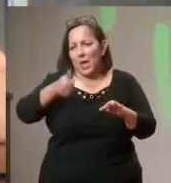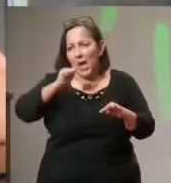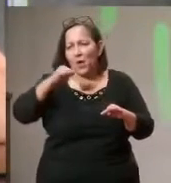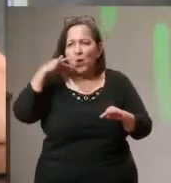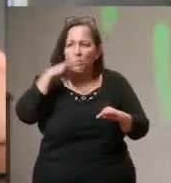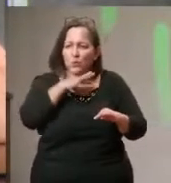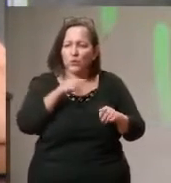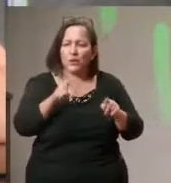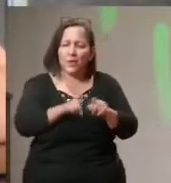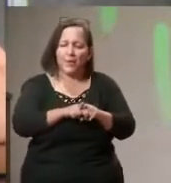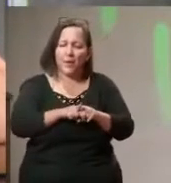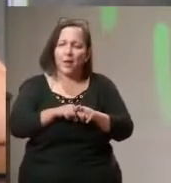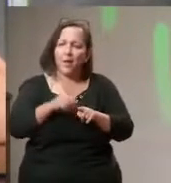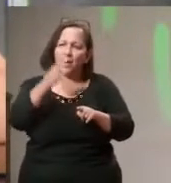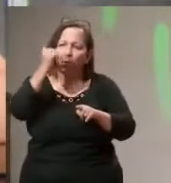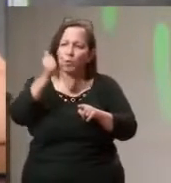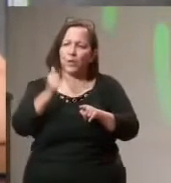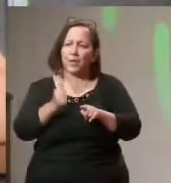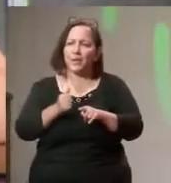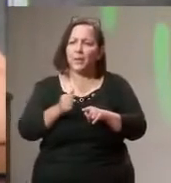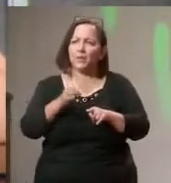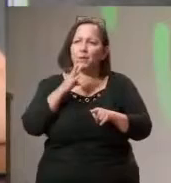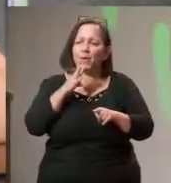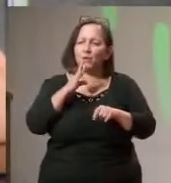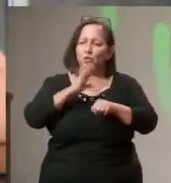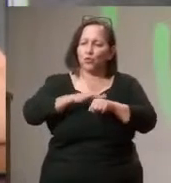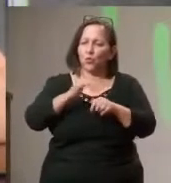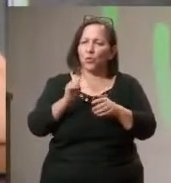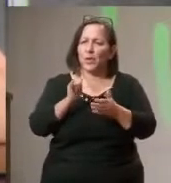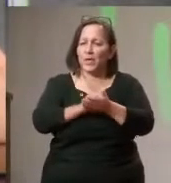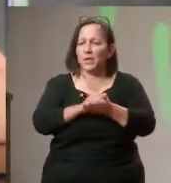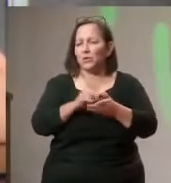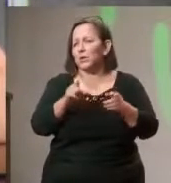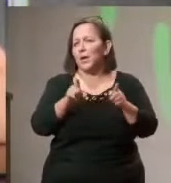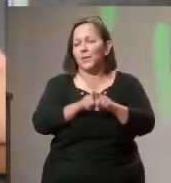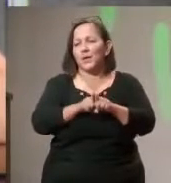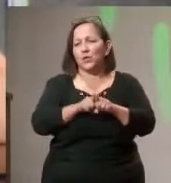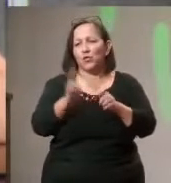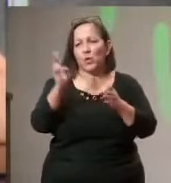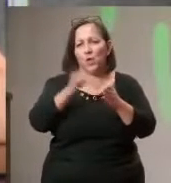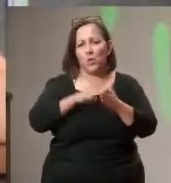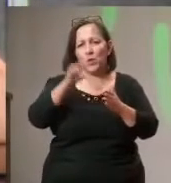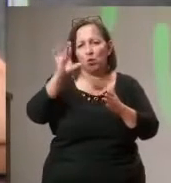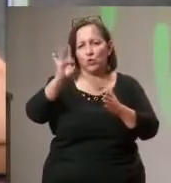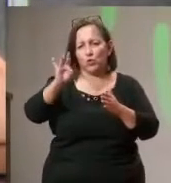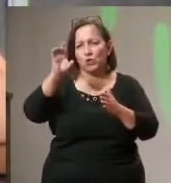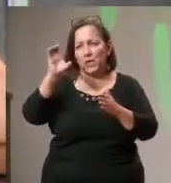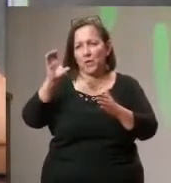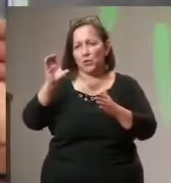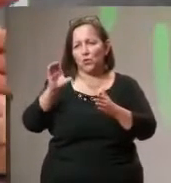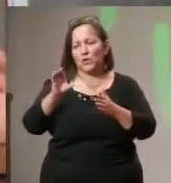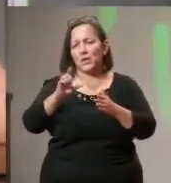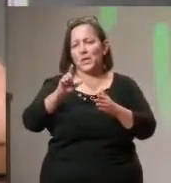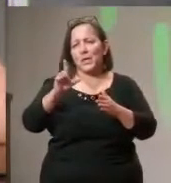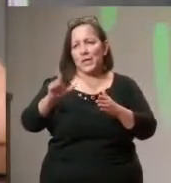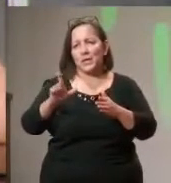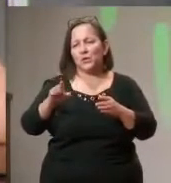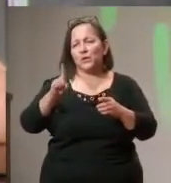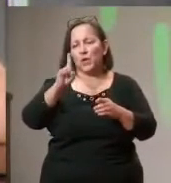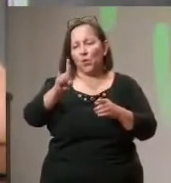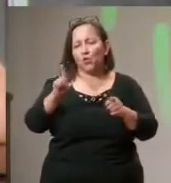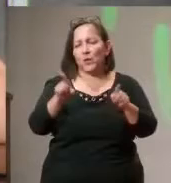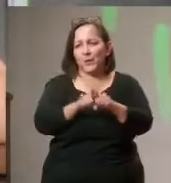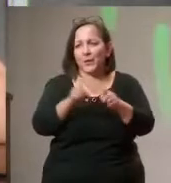de esta escala, ¿verdad?, que estamos hablando de un caudal de diseño de 2.800 litros segundo y que actualmente